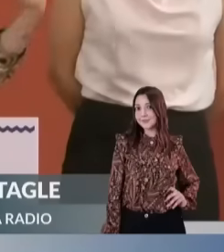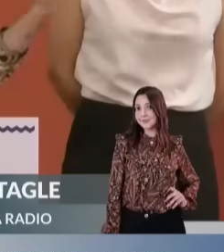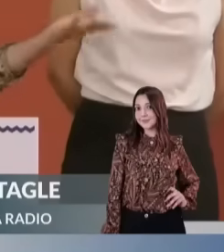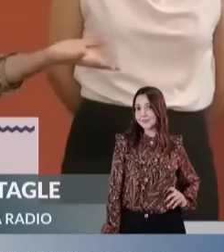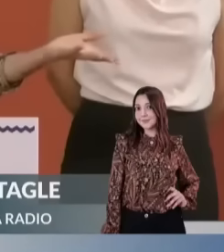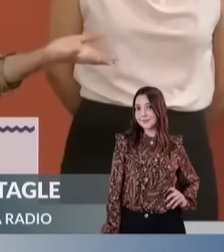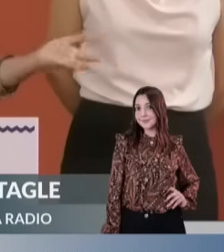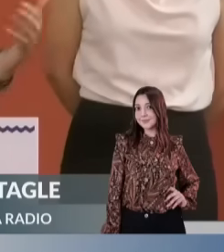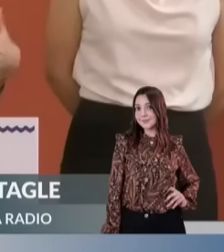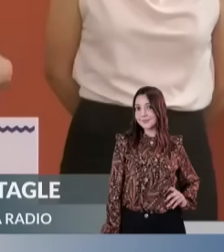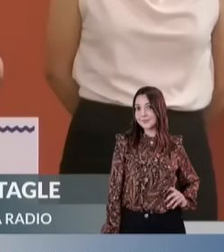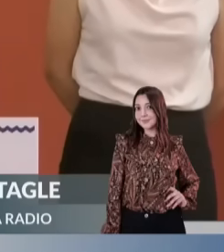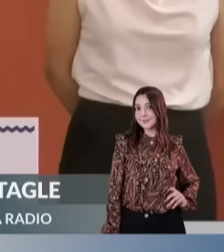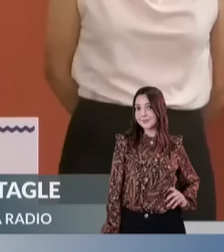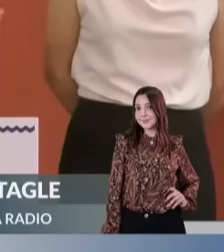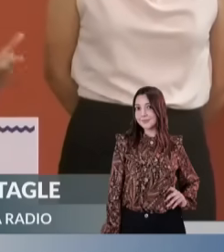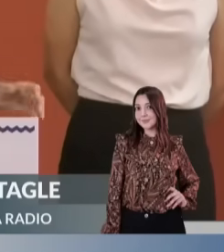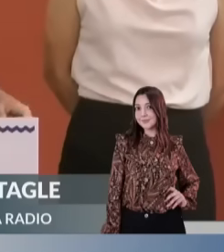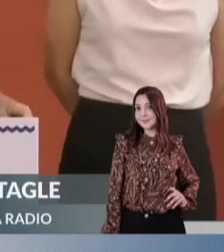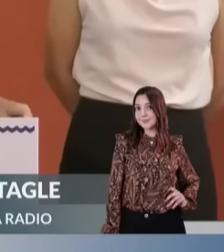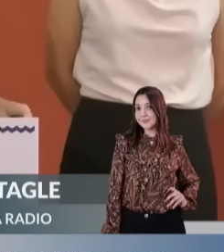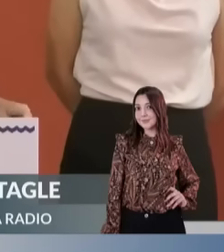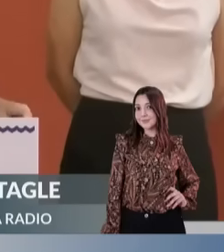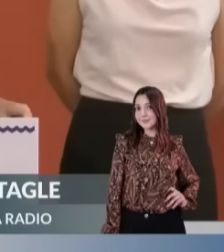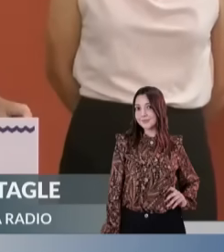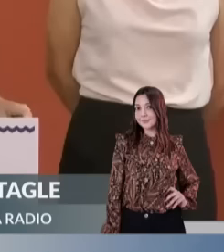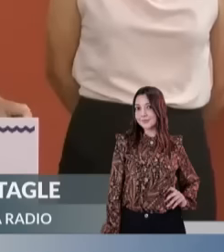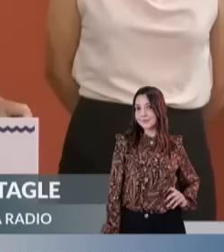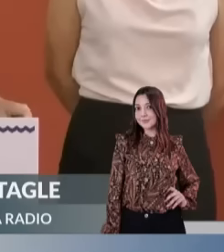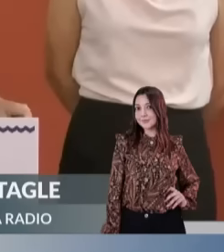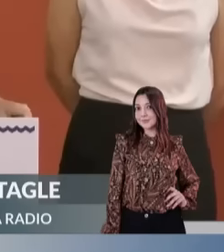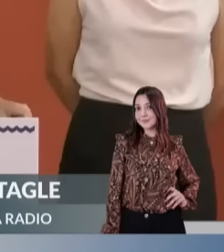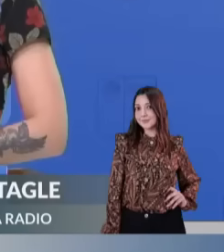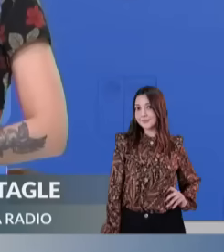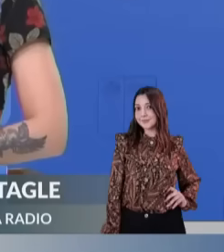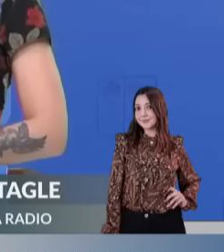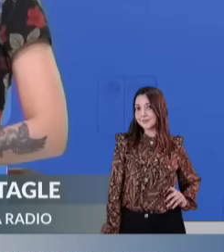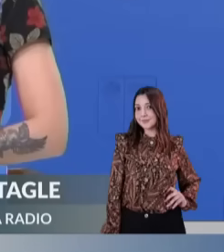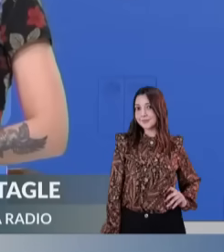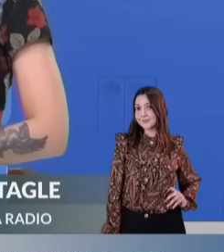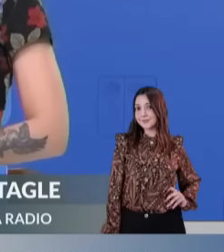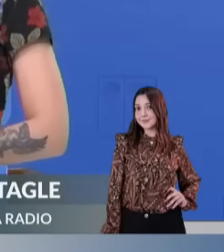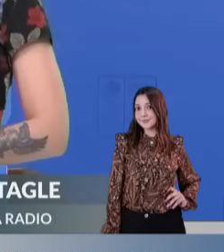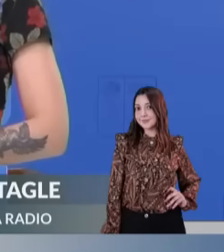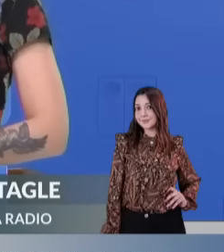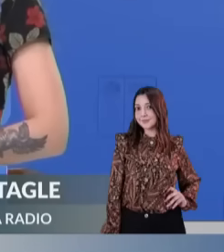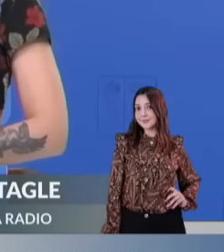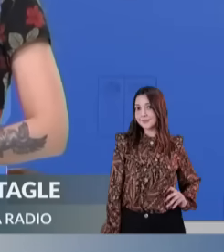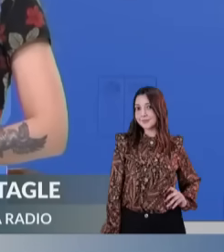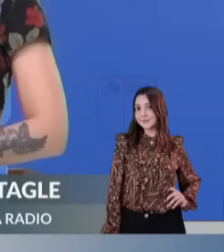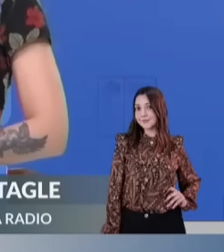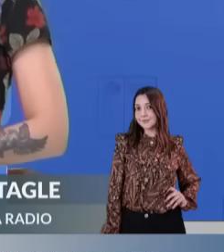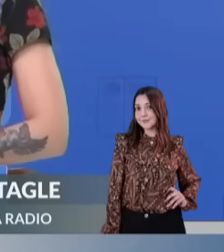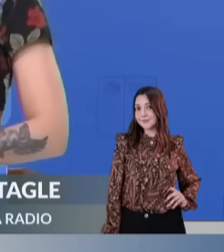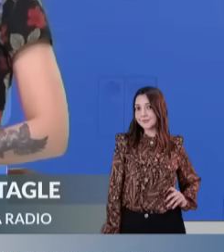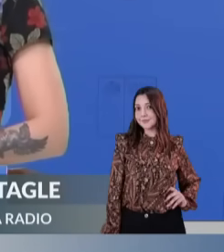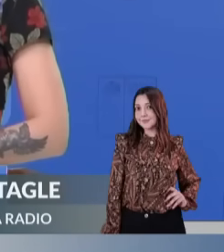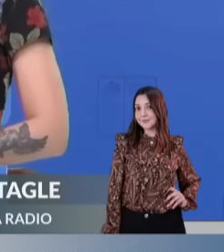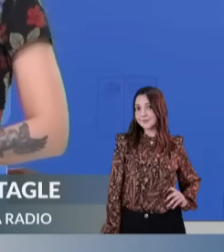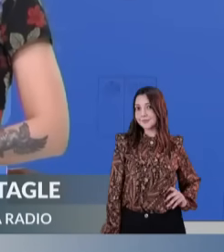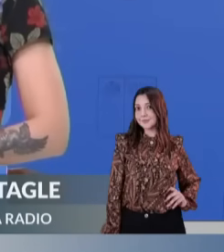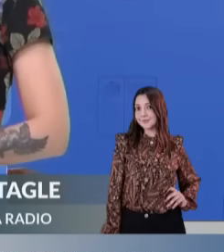que aquí está en su mayoría prácticamente todo malo. Y siguen tan campantes. Entonces es muy raro todo